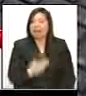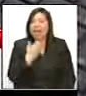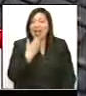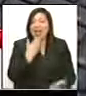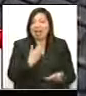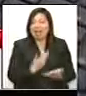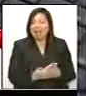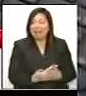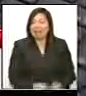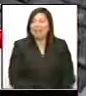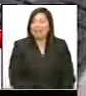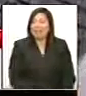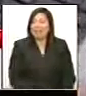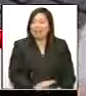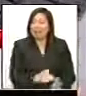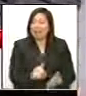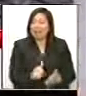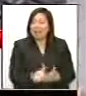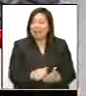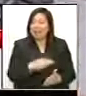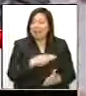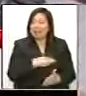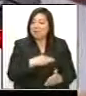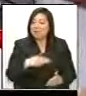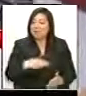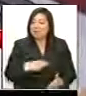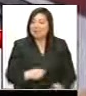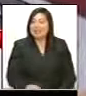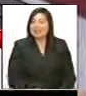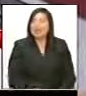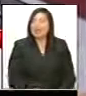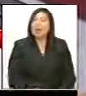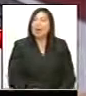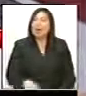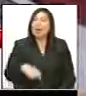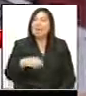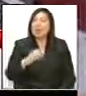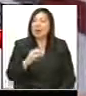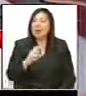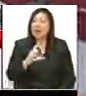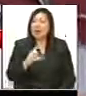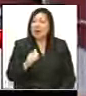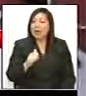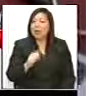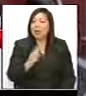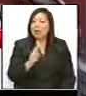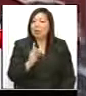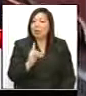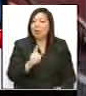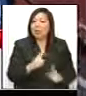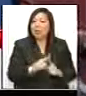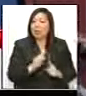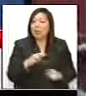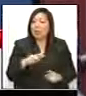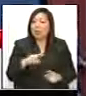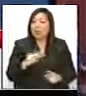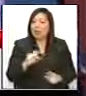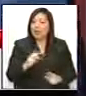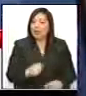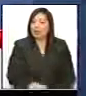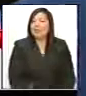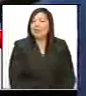agradecimiento ya para todo lo hecho a la ministra Paola Bustamante y al defensor del pueblo que nos puso esta voz de alerta con su